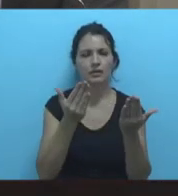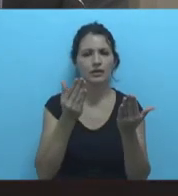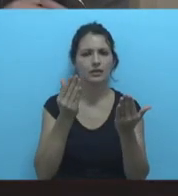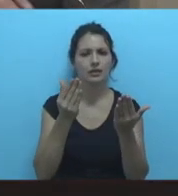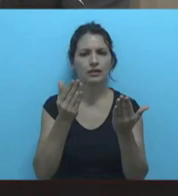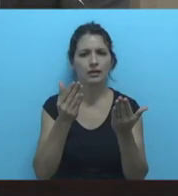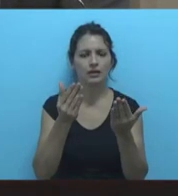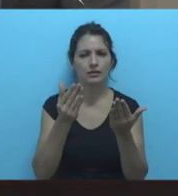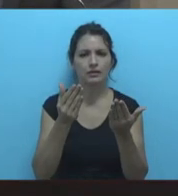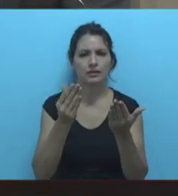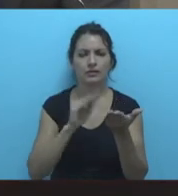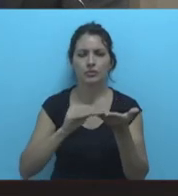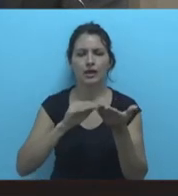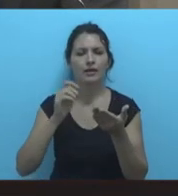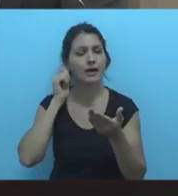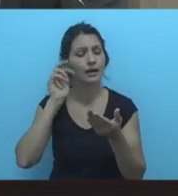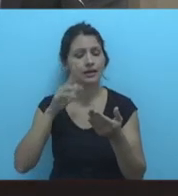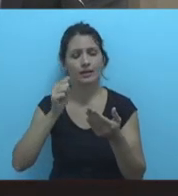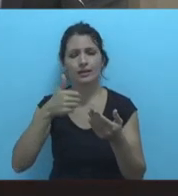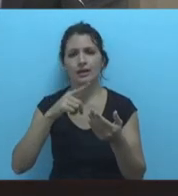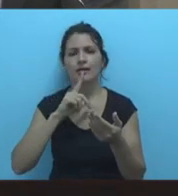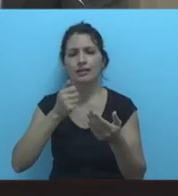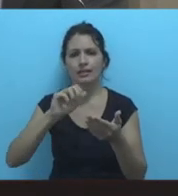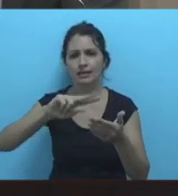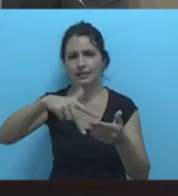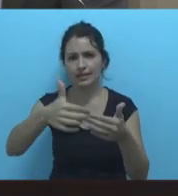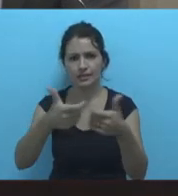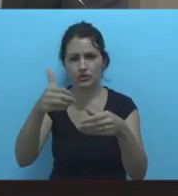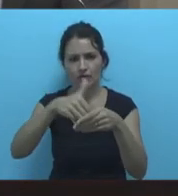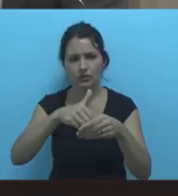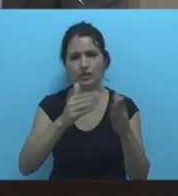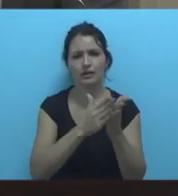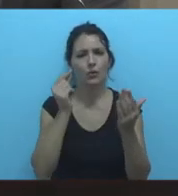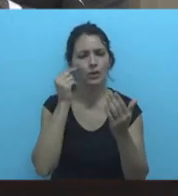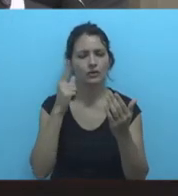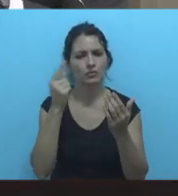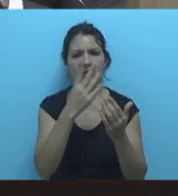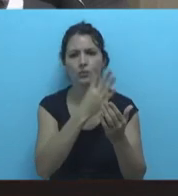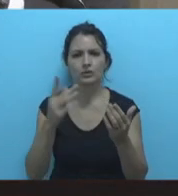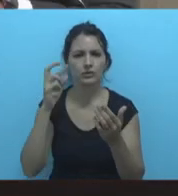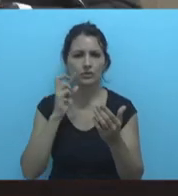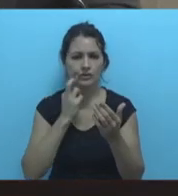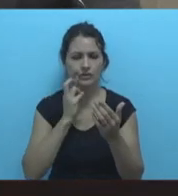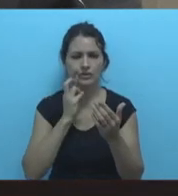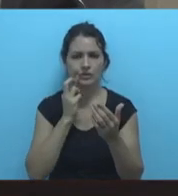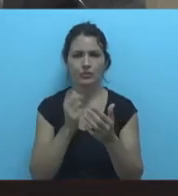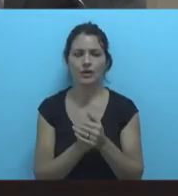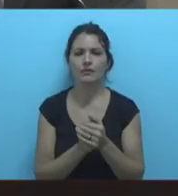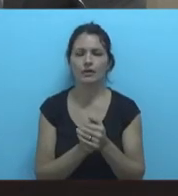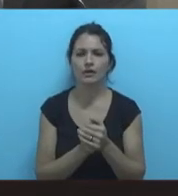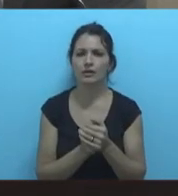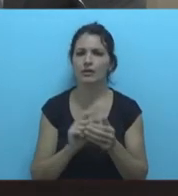41.135, diputada Granata, preferencia para tres sesiones. Expediente 42.419, diputada